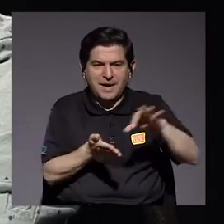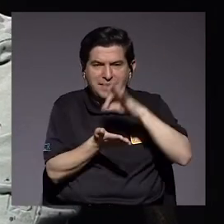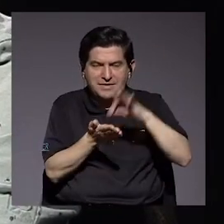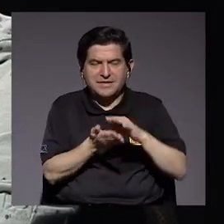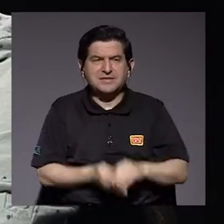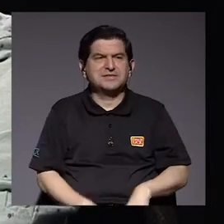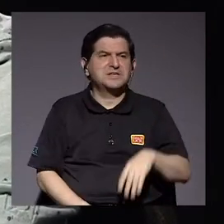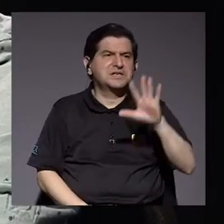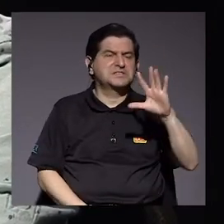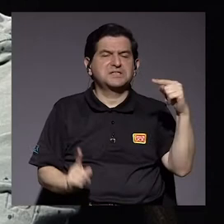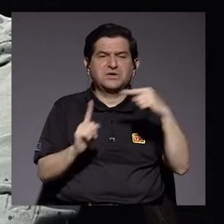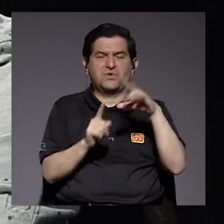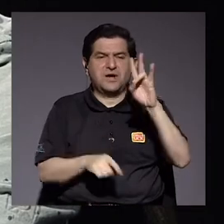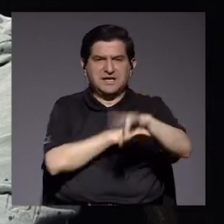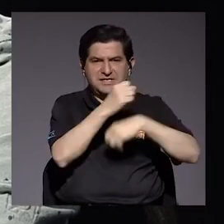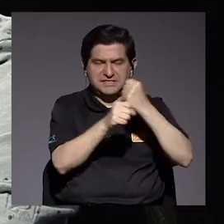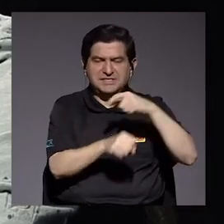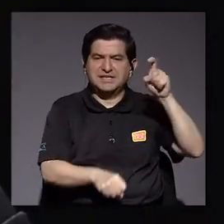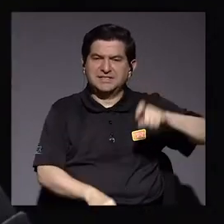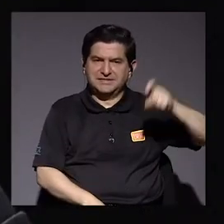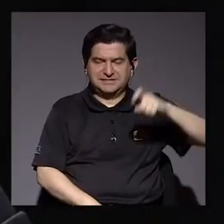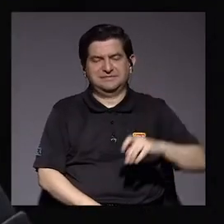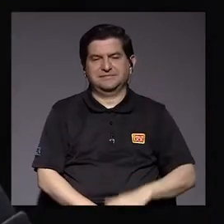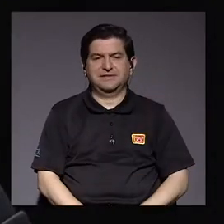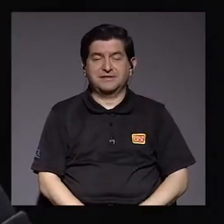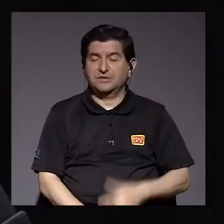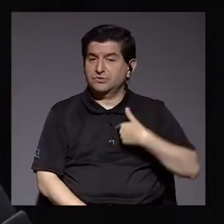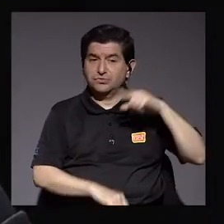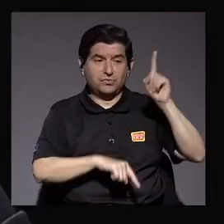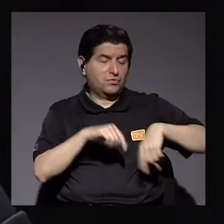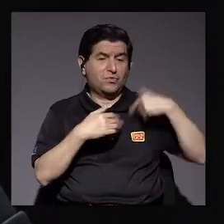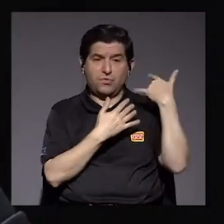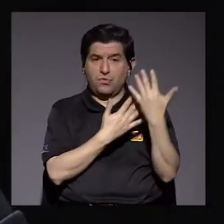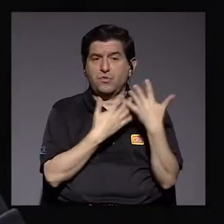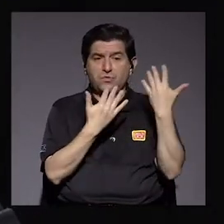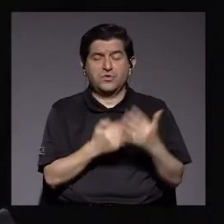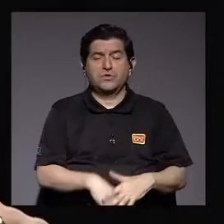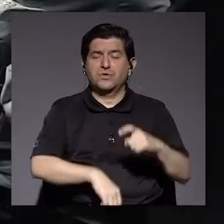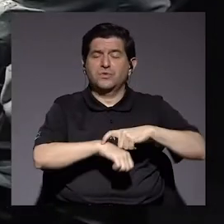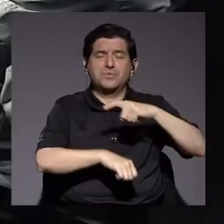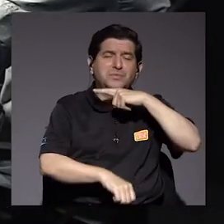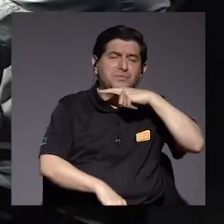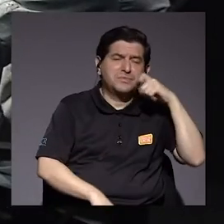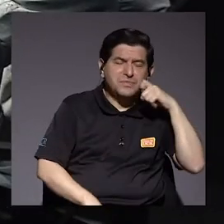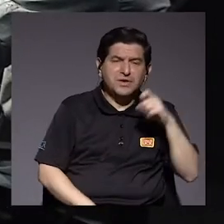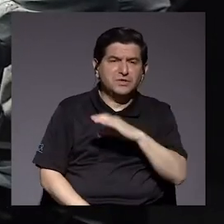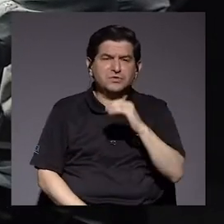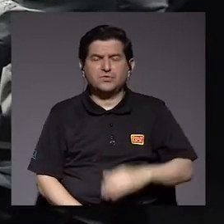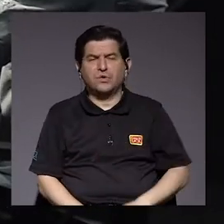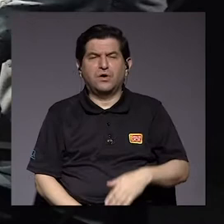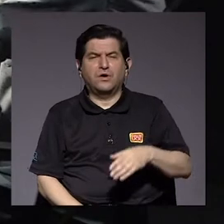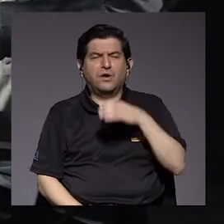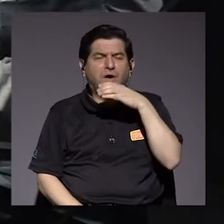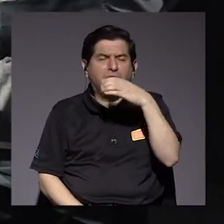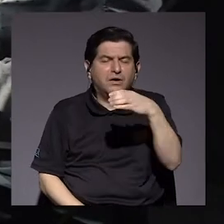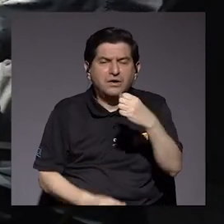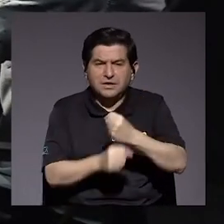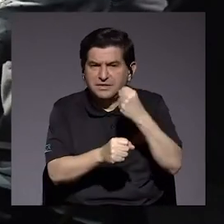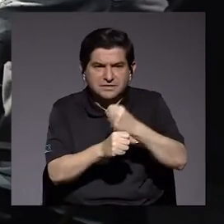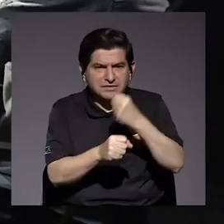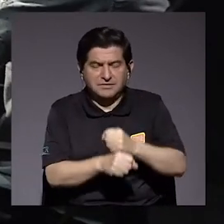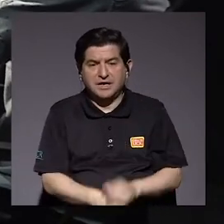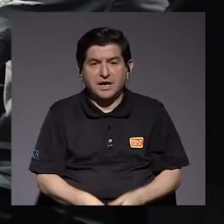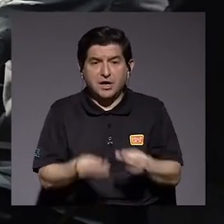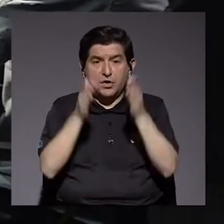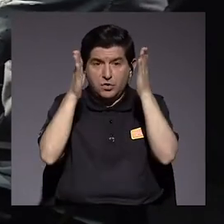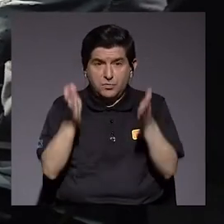de 5 a 7 años, más o menos. Entonces, no puedo esperar que me lleguen las sequías o los periodos de altas temperaturas para empezar a trabajar esto, porque el